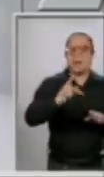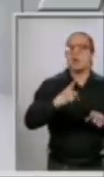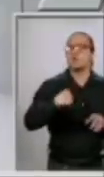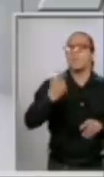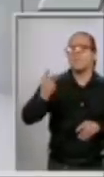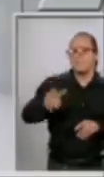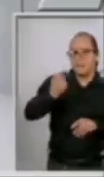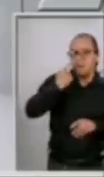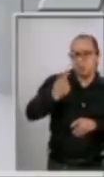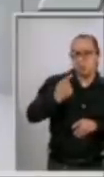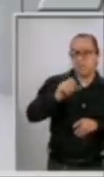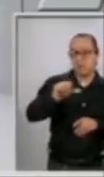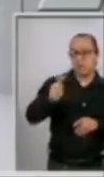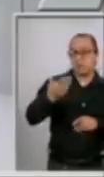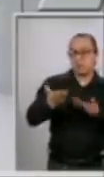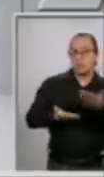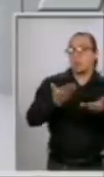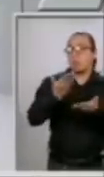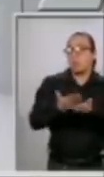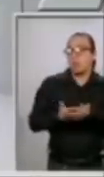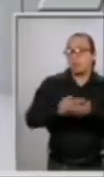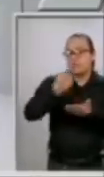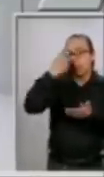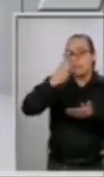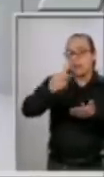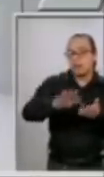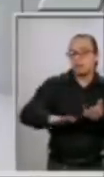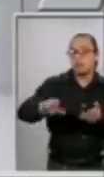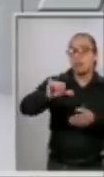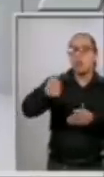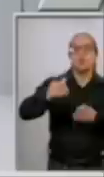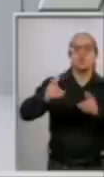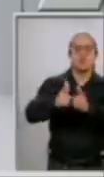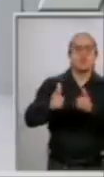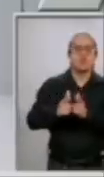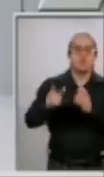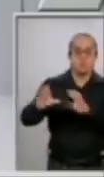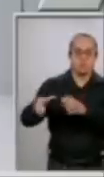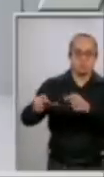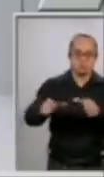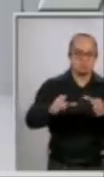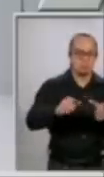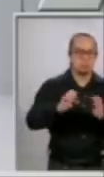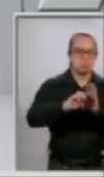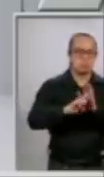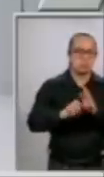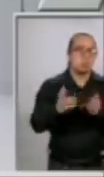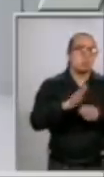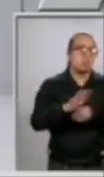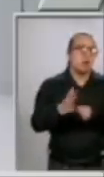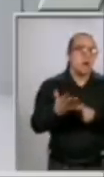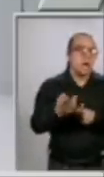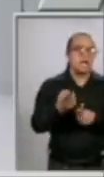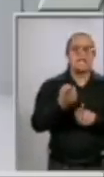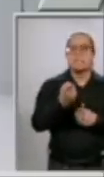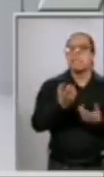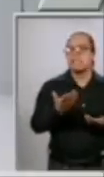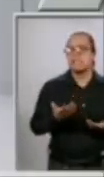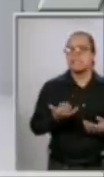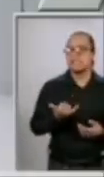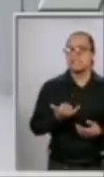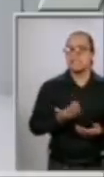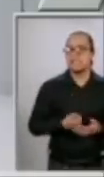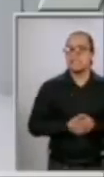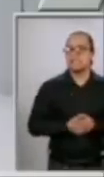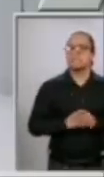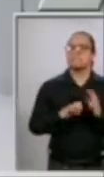saber si hay más propuestas para otras poblaciones, ya hablaba usted de algunas, y si en ese sentido